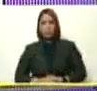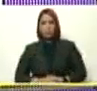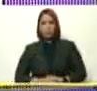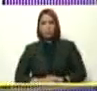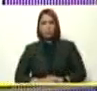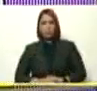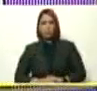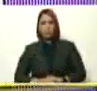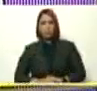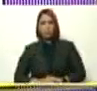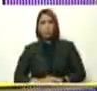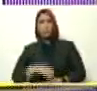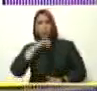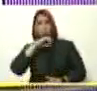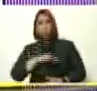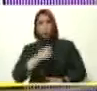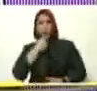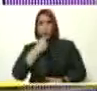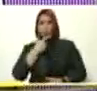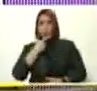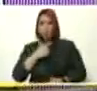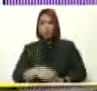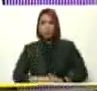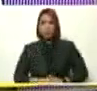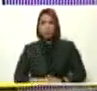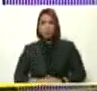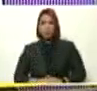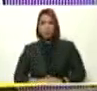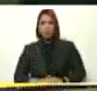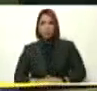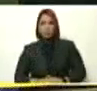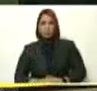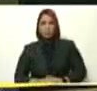Es una historia bonita, Luis José,